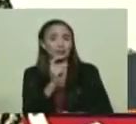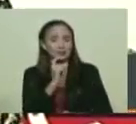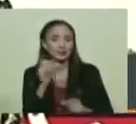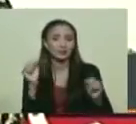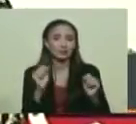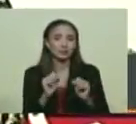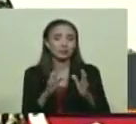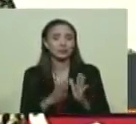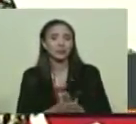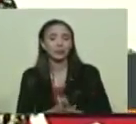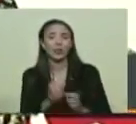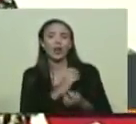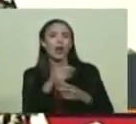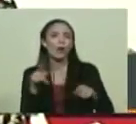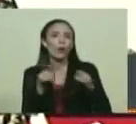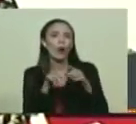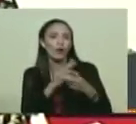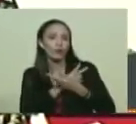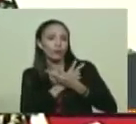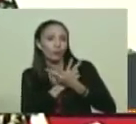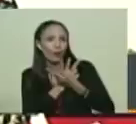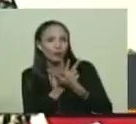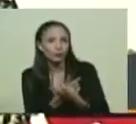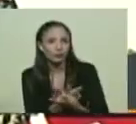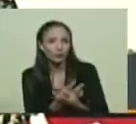Hay que tener vocación,